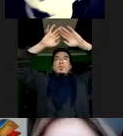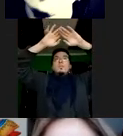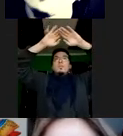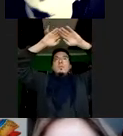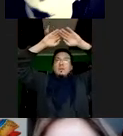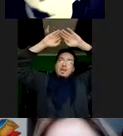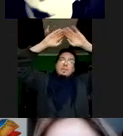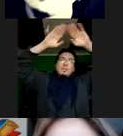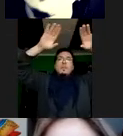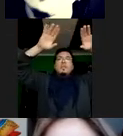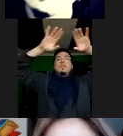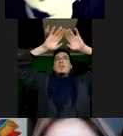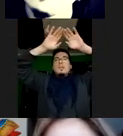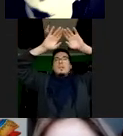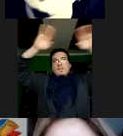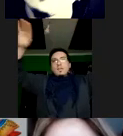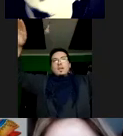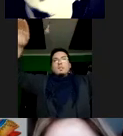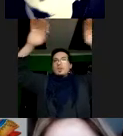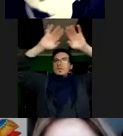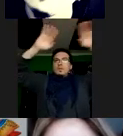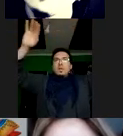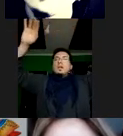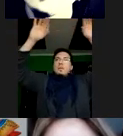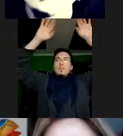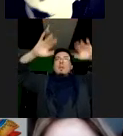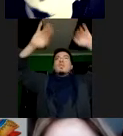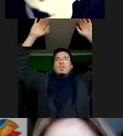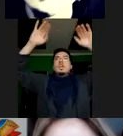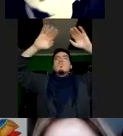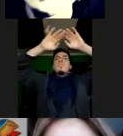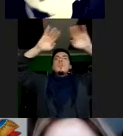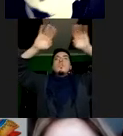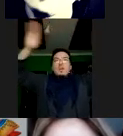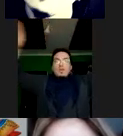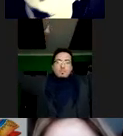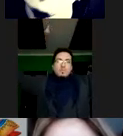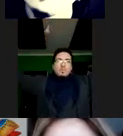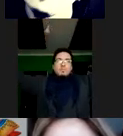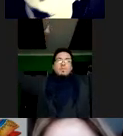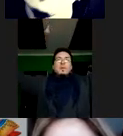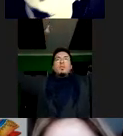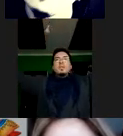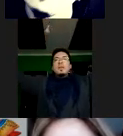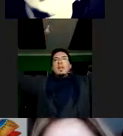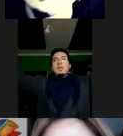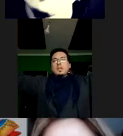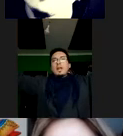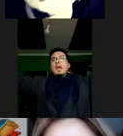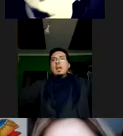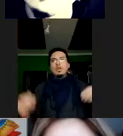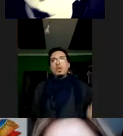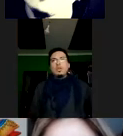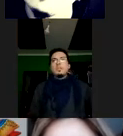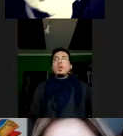ver justamente las puertas y las ventanas, porque a esa altura más o menos están como a medio de la puerta y la